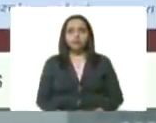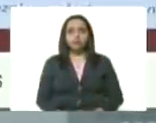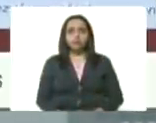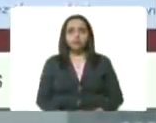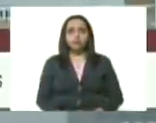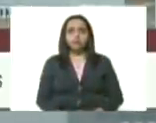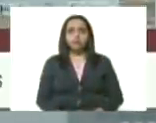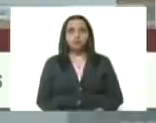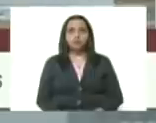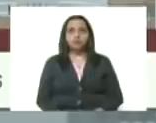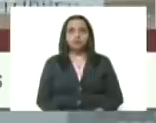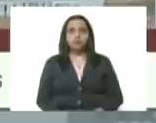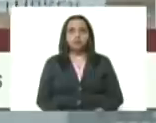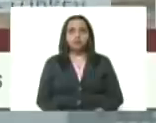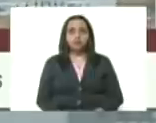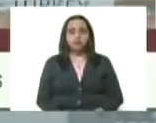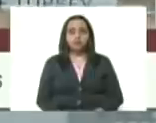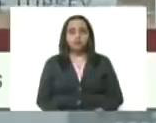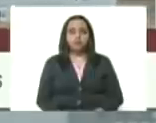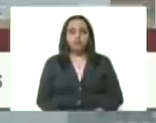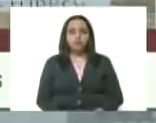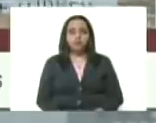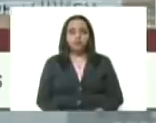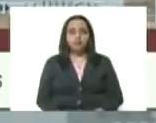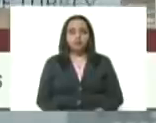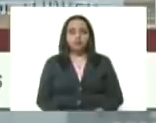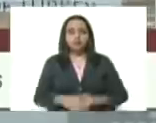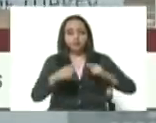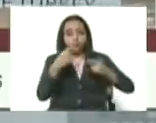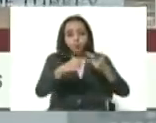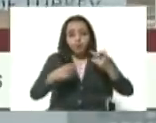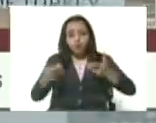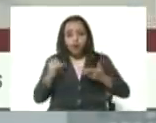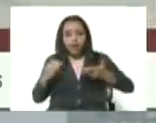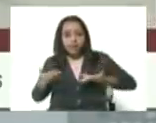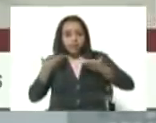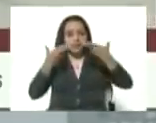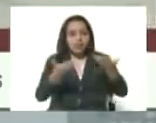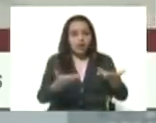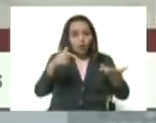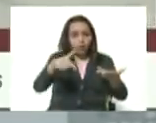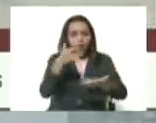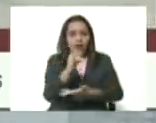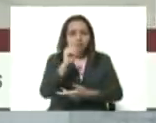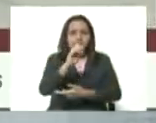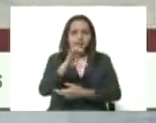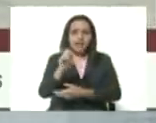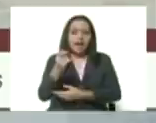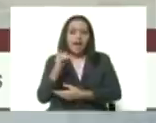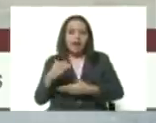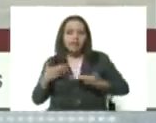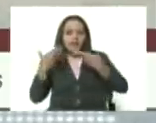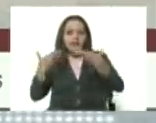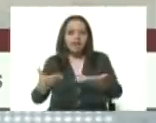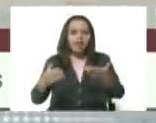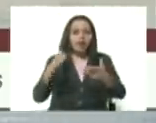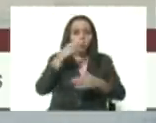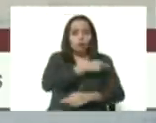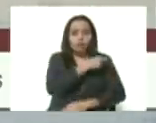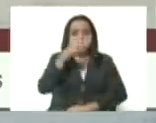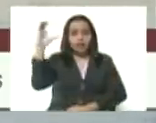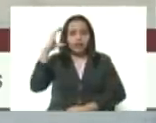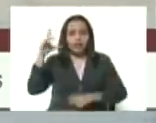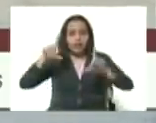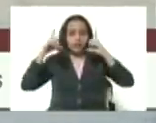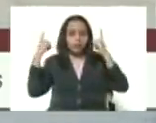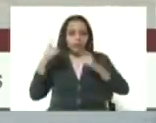in Caracas in La Guaira. Y las cosas, el cargamento que trae TICA va a ser donado en hospitales en Caracas y